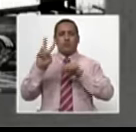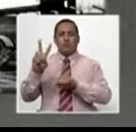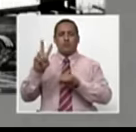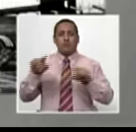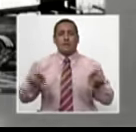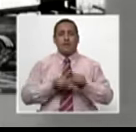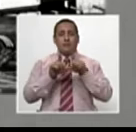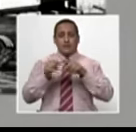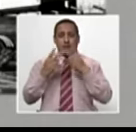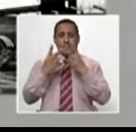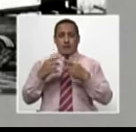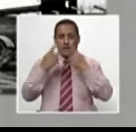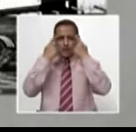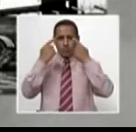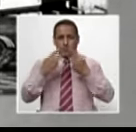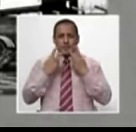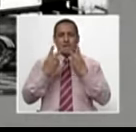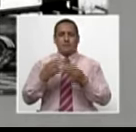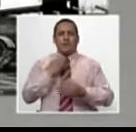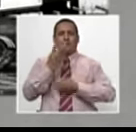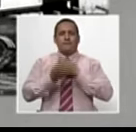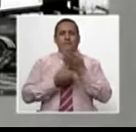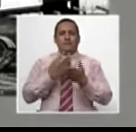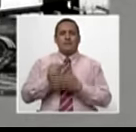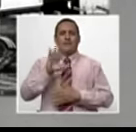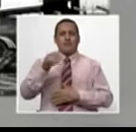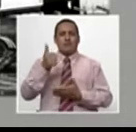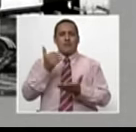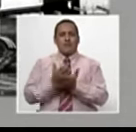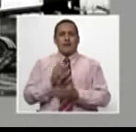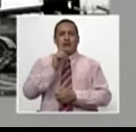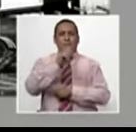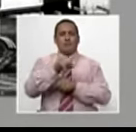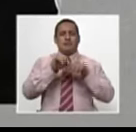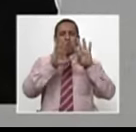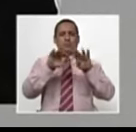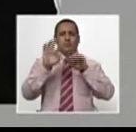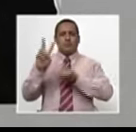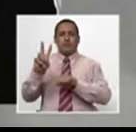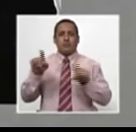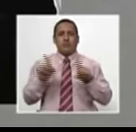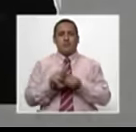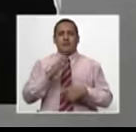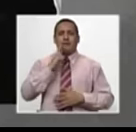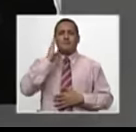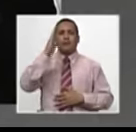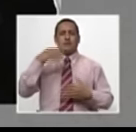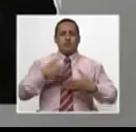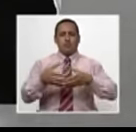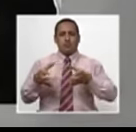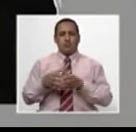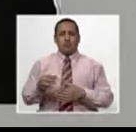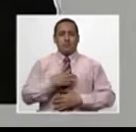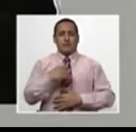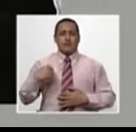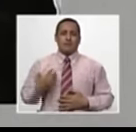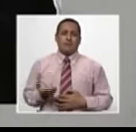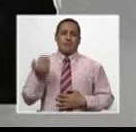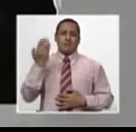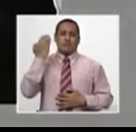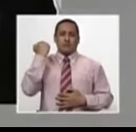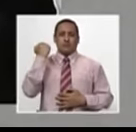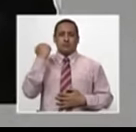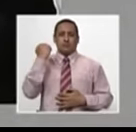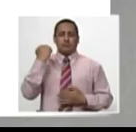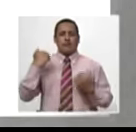1992. Pues luego de las medidas ya conocidas del 5 de abril de 1992, dispuestas por el Ejecutivo de ese